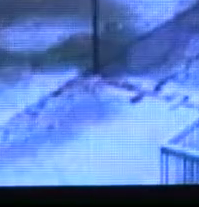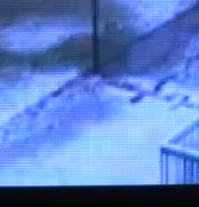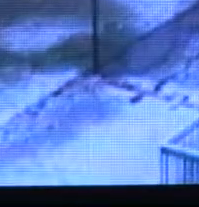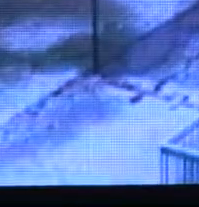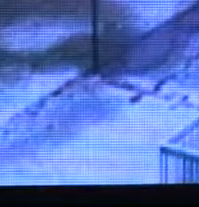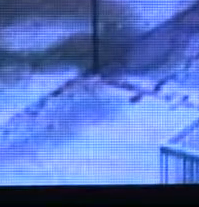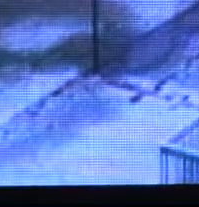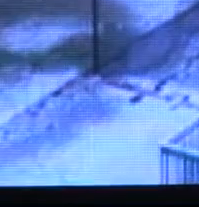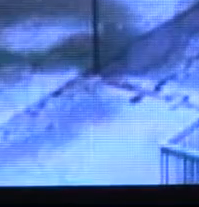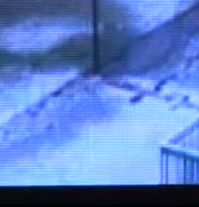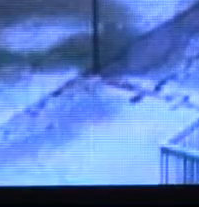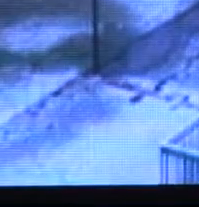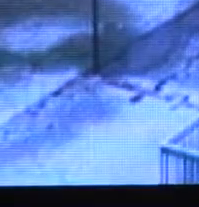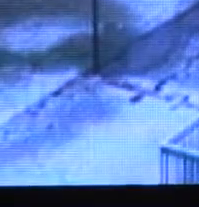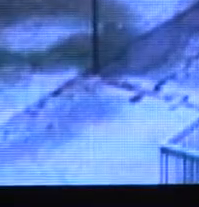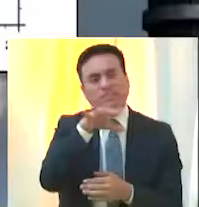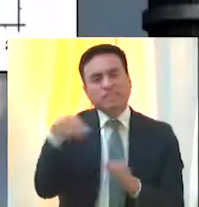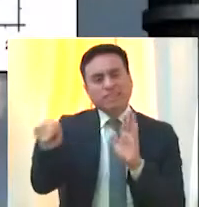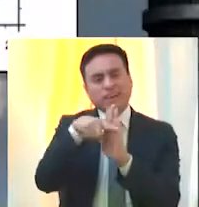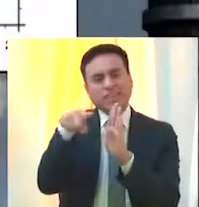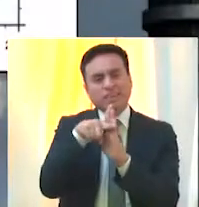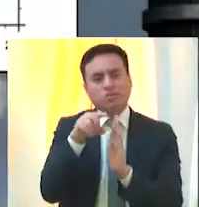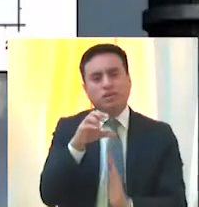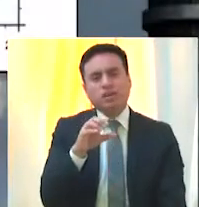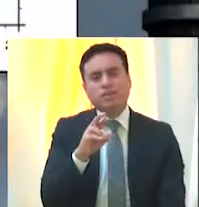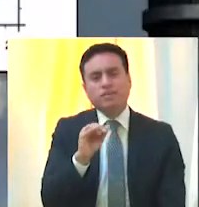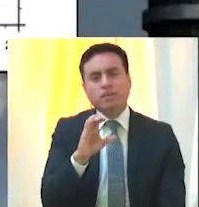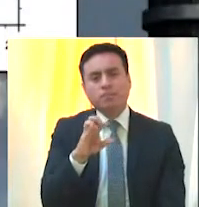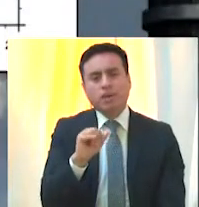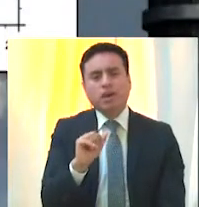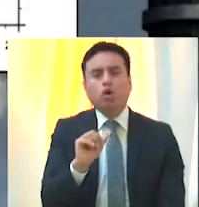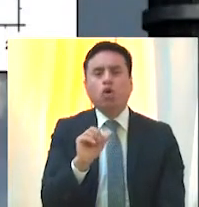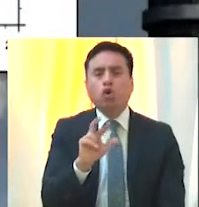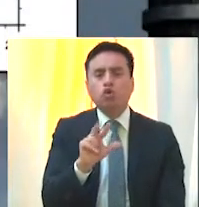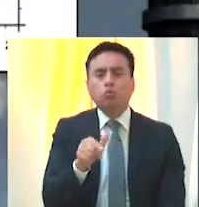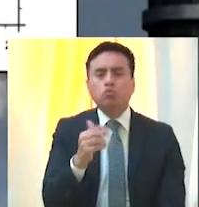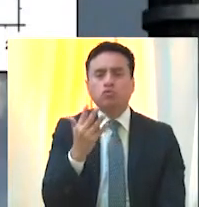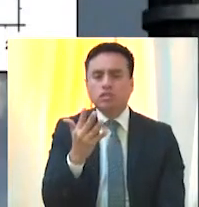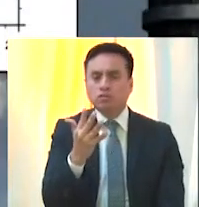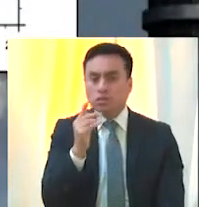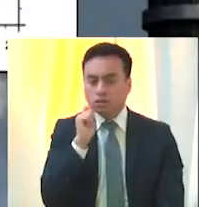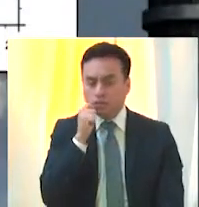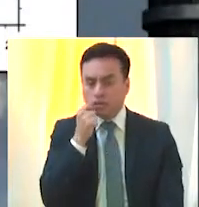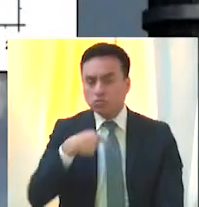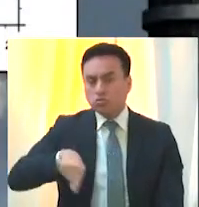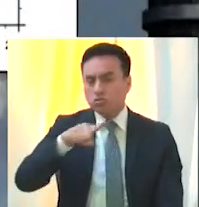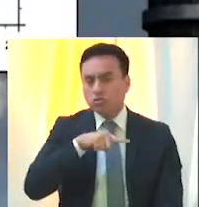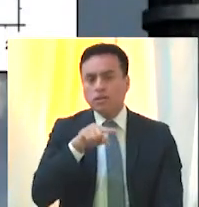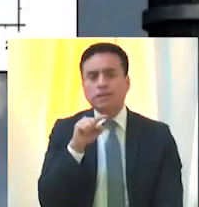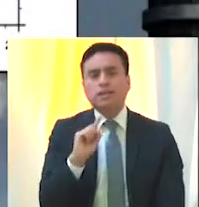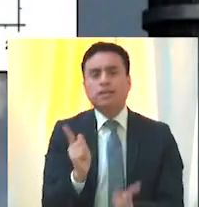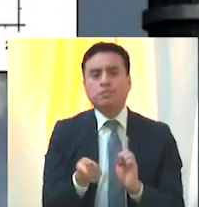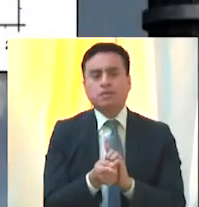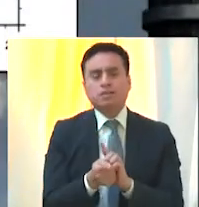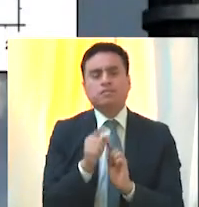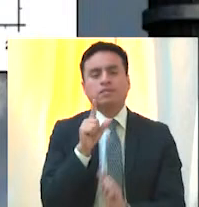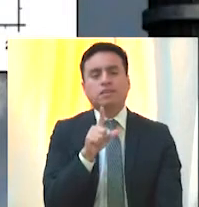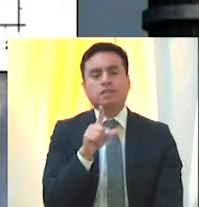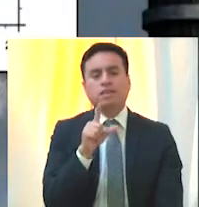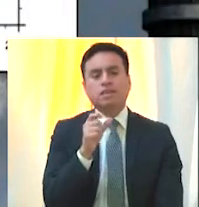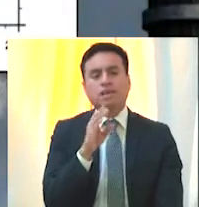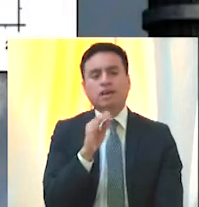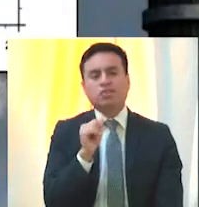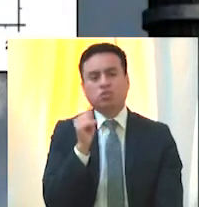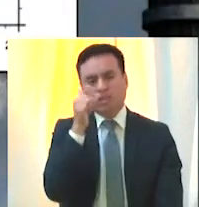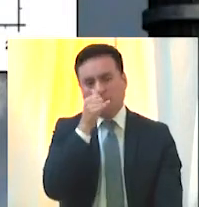ustedes, por ejemplo, ven que hay un escenario muy negativo, el RCP 8.5, en que dice básicamente que vamos a pasar del orden de 7